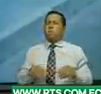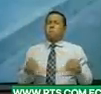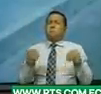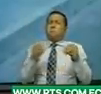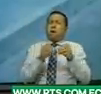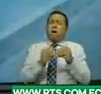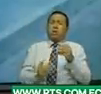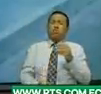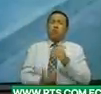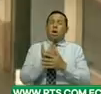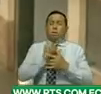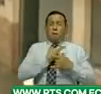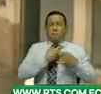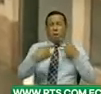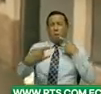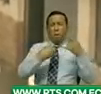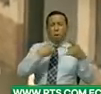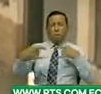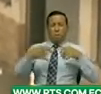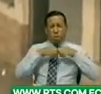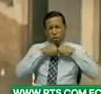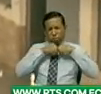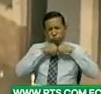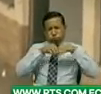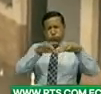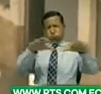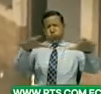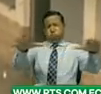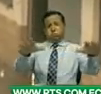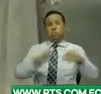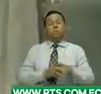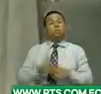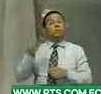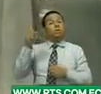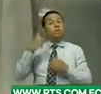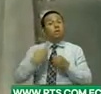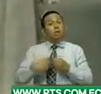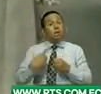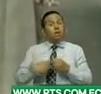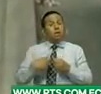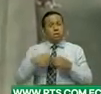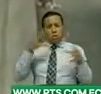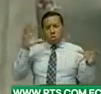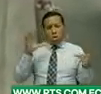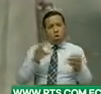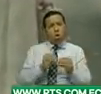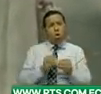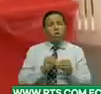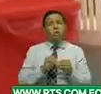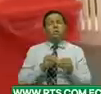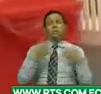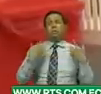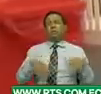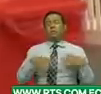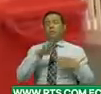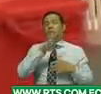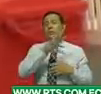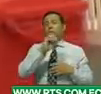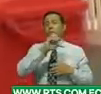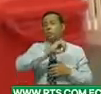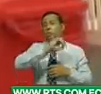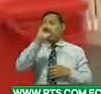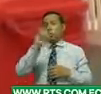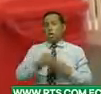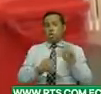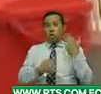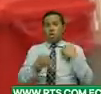contagios. La capital acumuló casi el 50% de todos los casos COVID-19 reportados en el país durante el mes